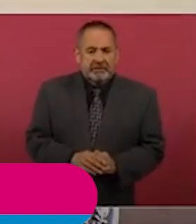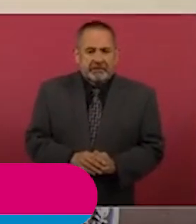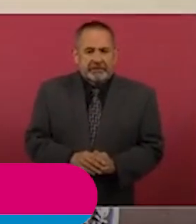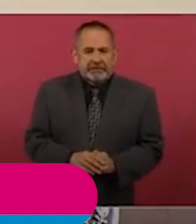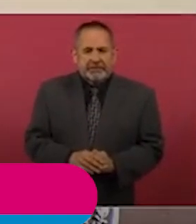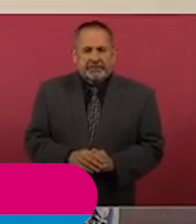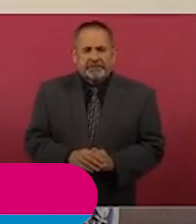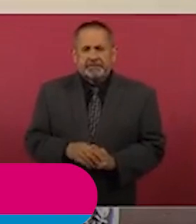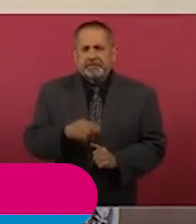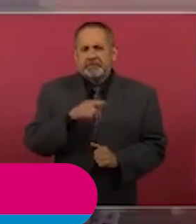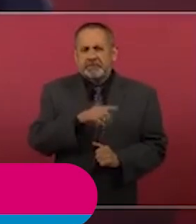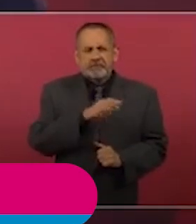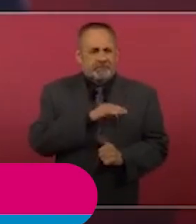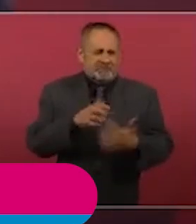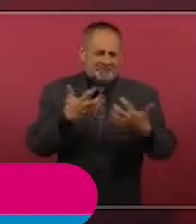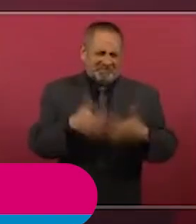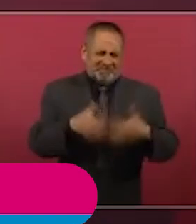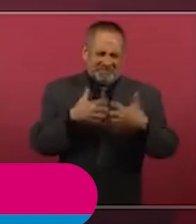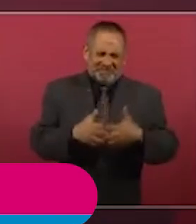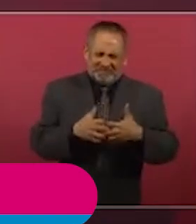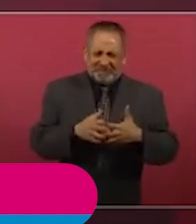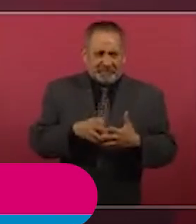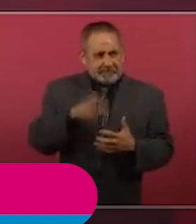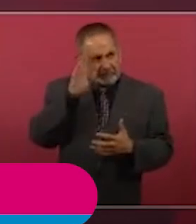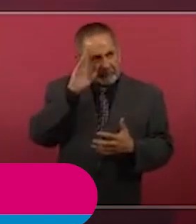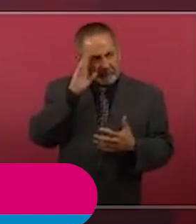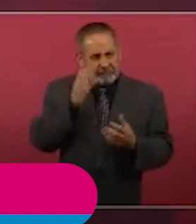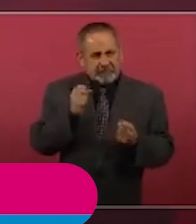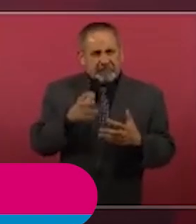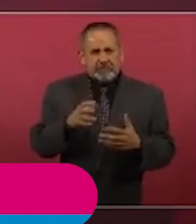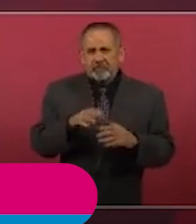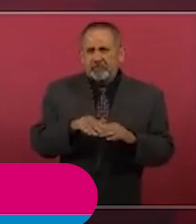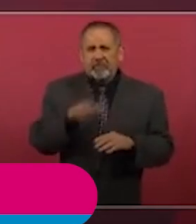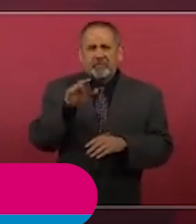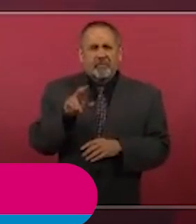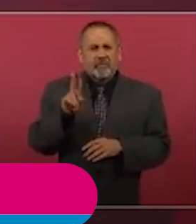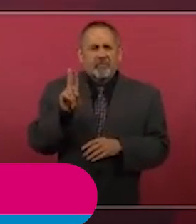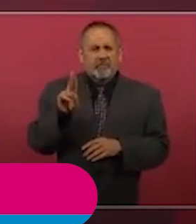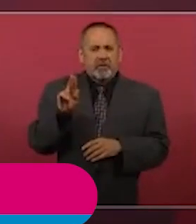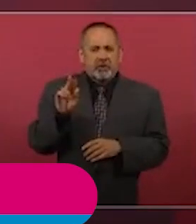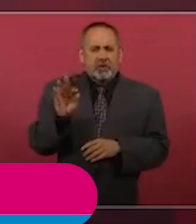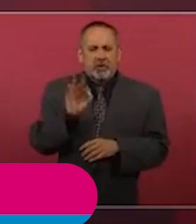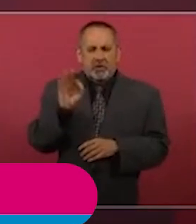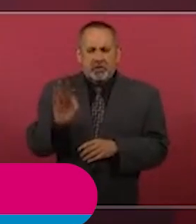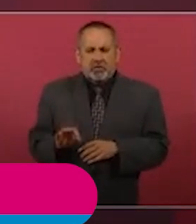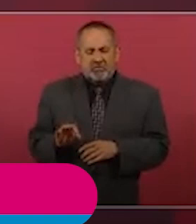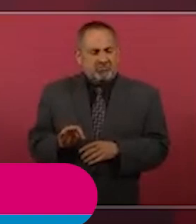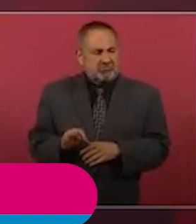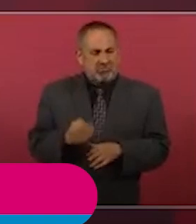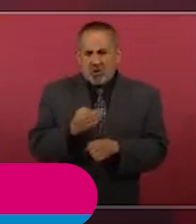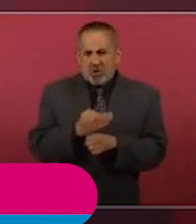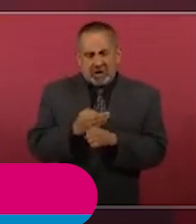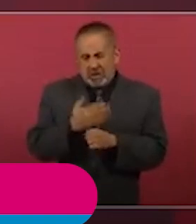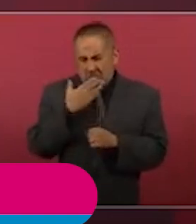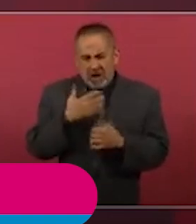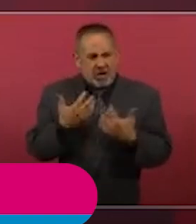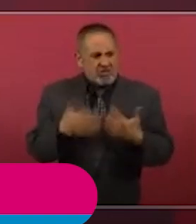tiene una capacidad productiva de arriba del 80%,